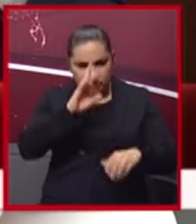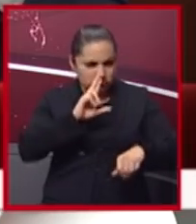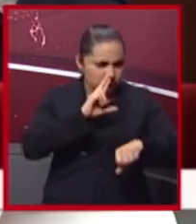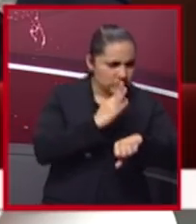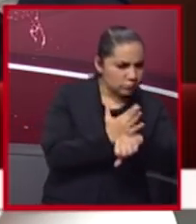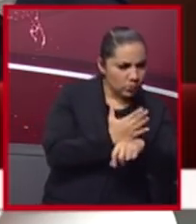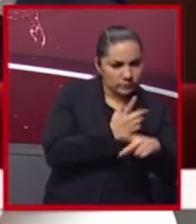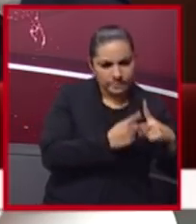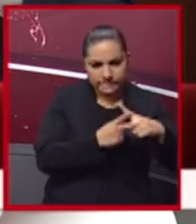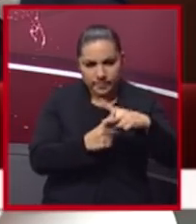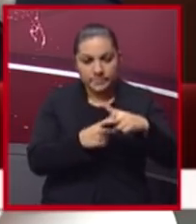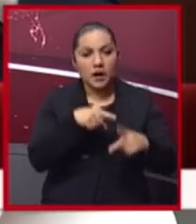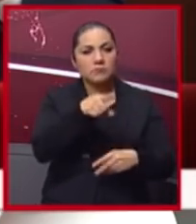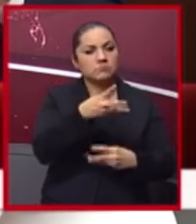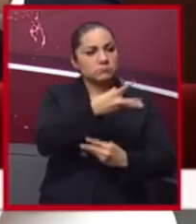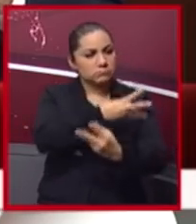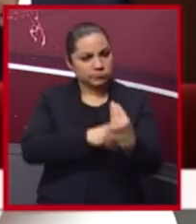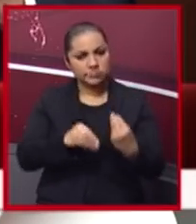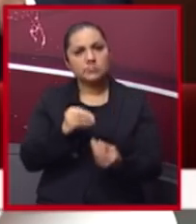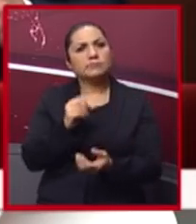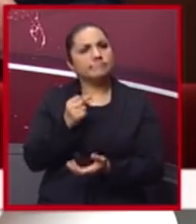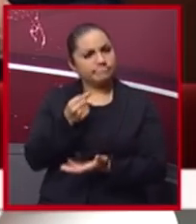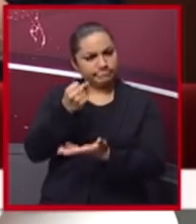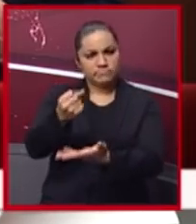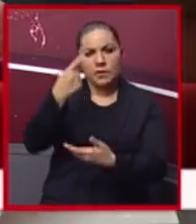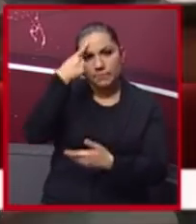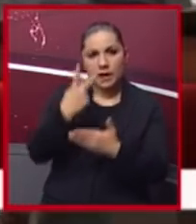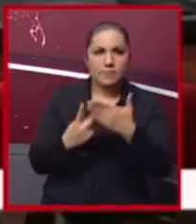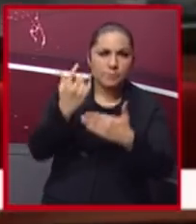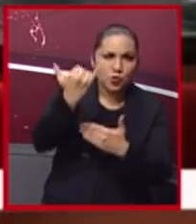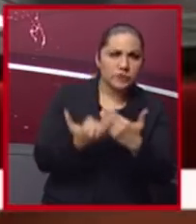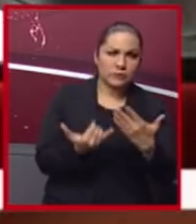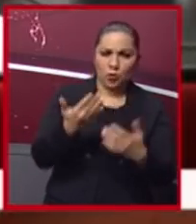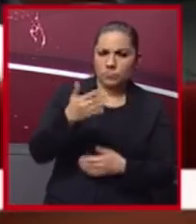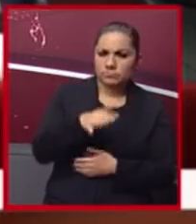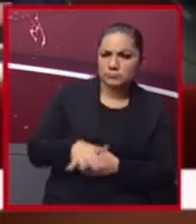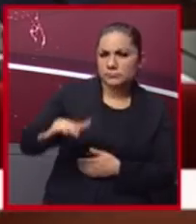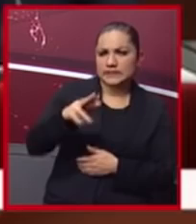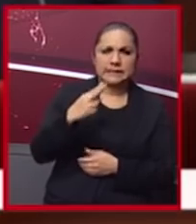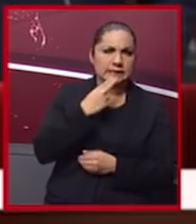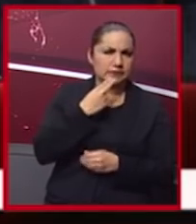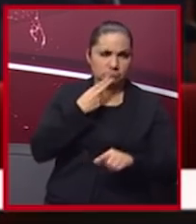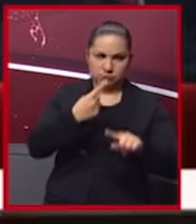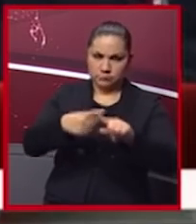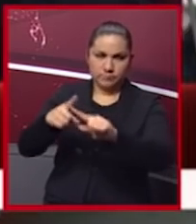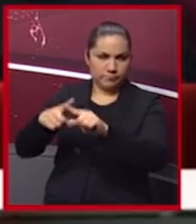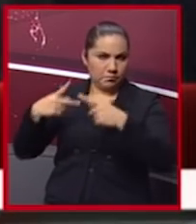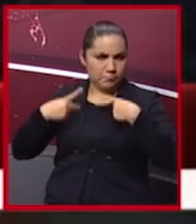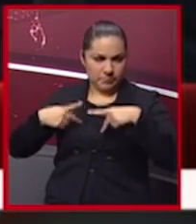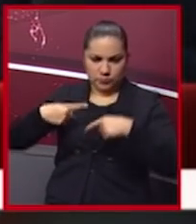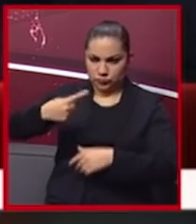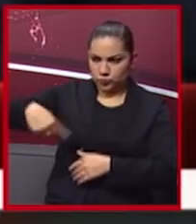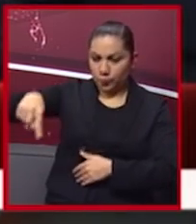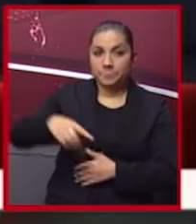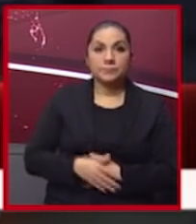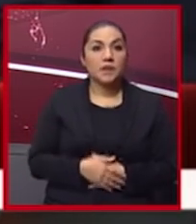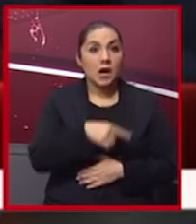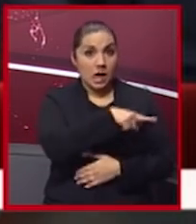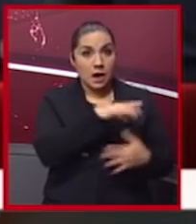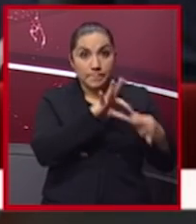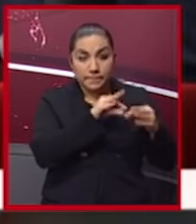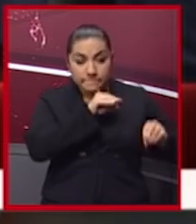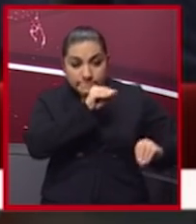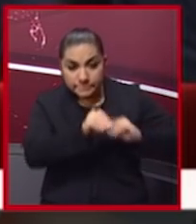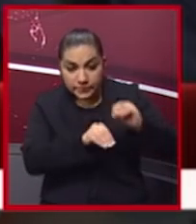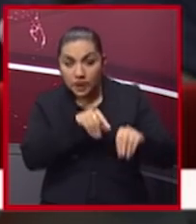inversión y a proyectos de política social. Bueno, destacó que el paquete está construido bajo principios de transparencia, prudencia